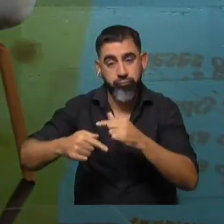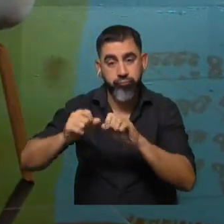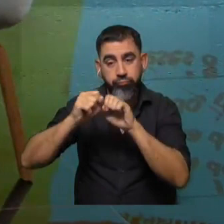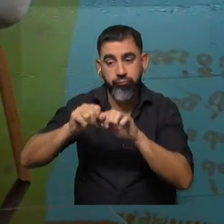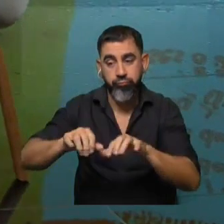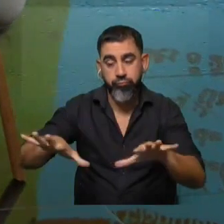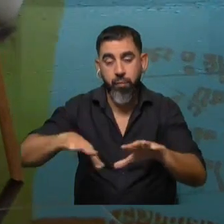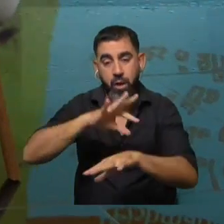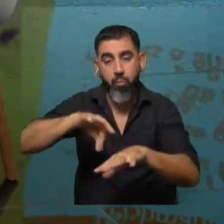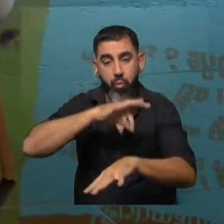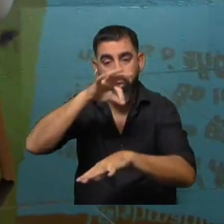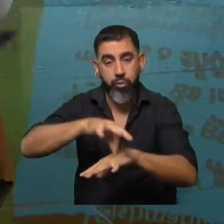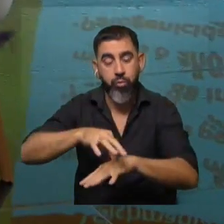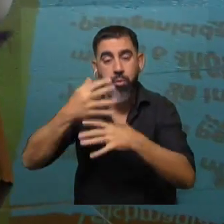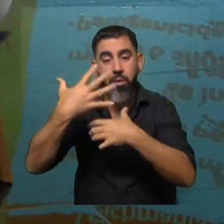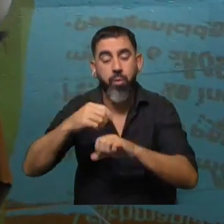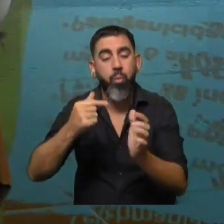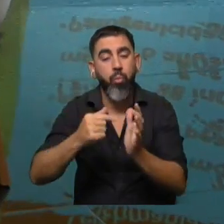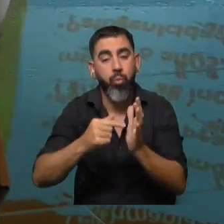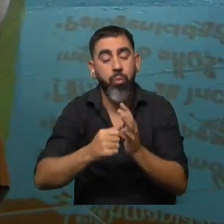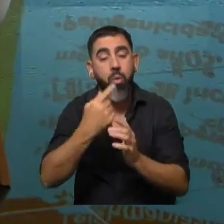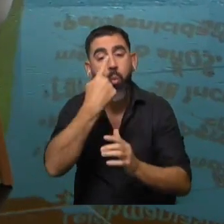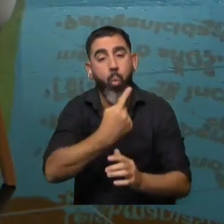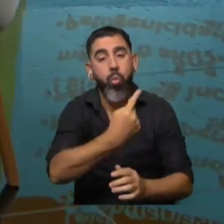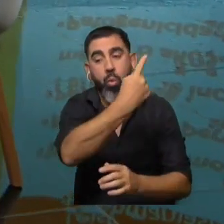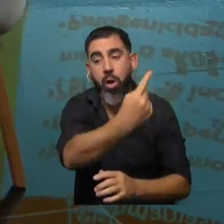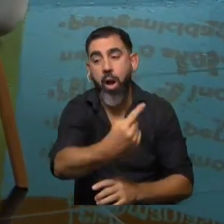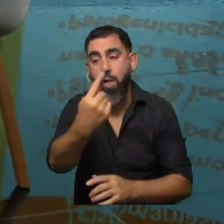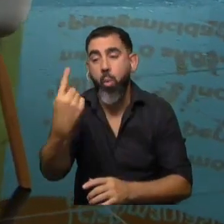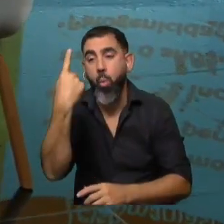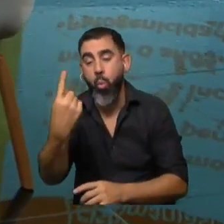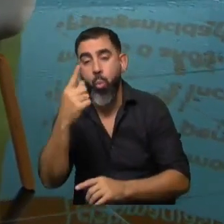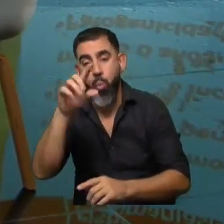este insecto porque fueron hallazgos puntuales, un ejemplar en cada una de esas trampas.